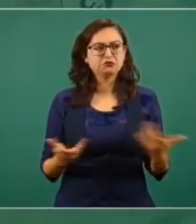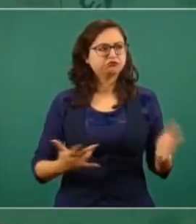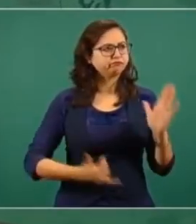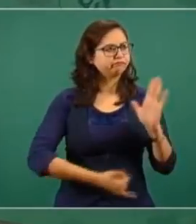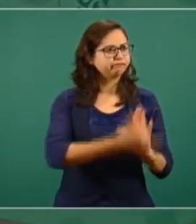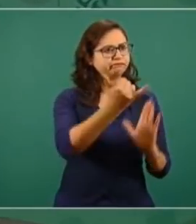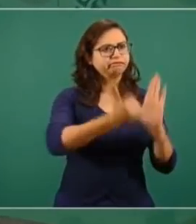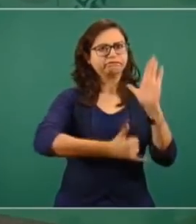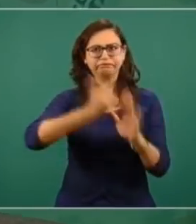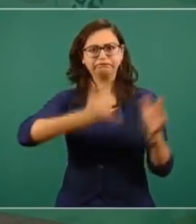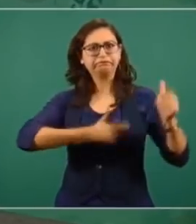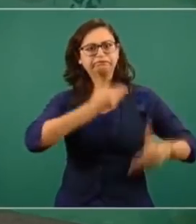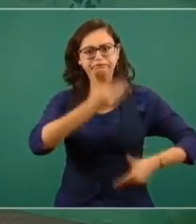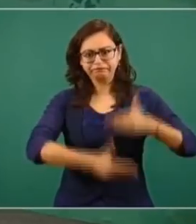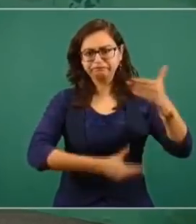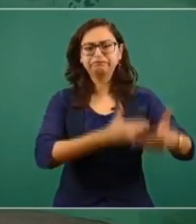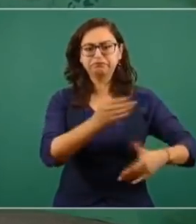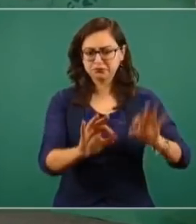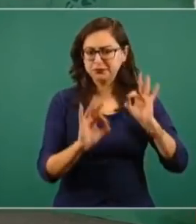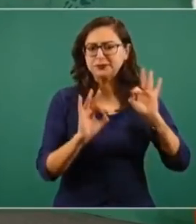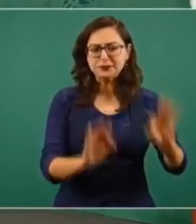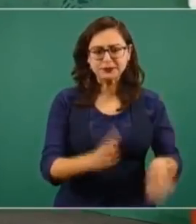bien y además